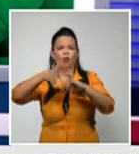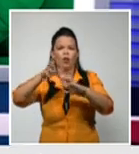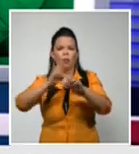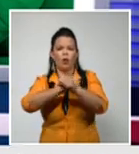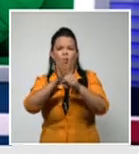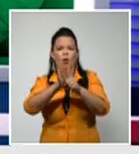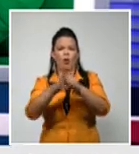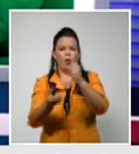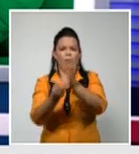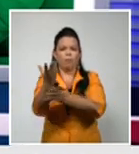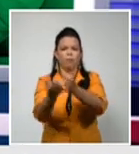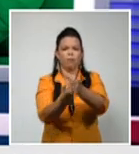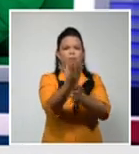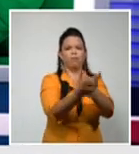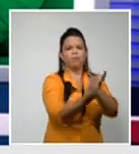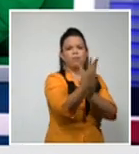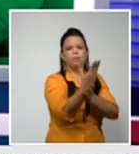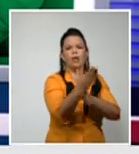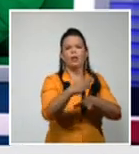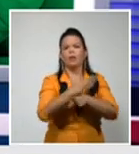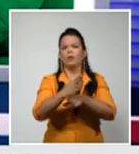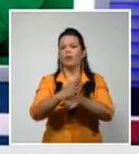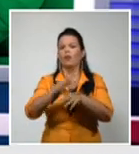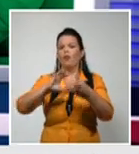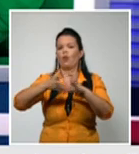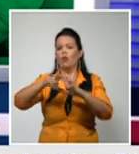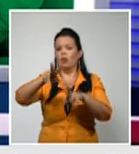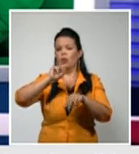se pueden controlar con estas vacunas, o se pueden